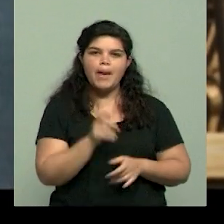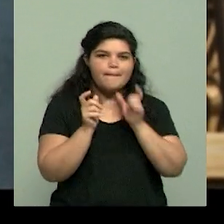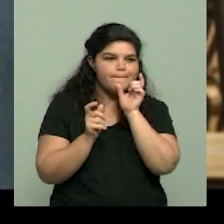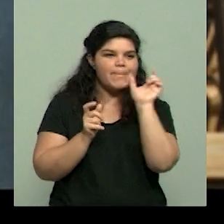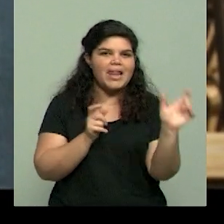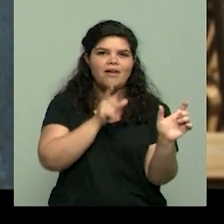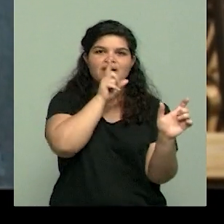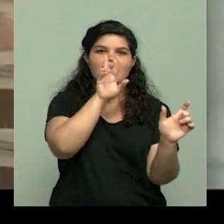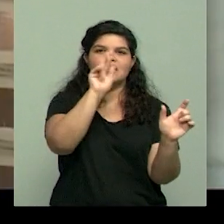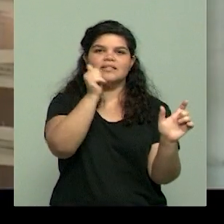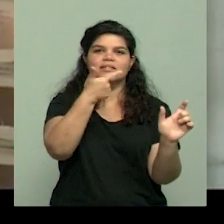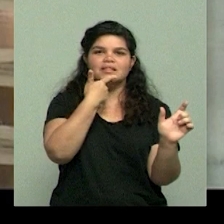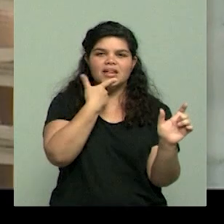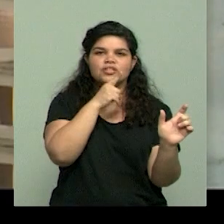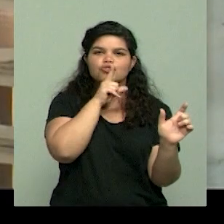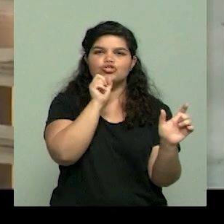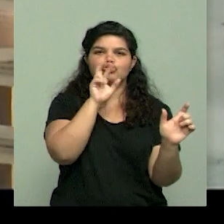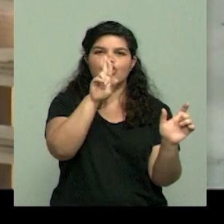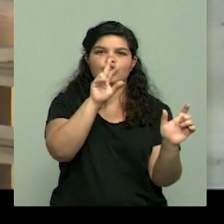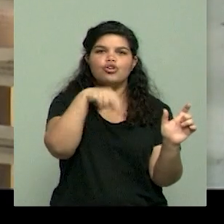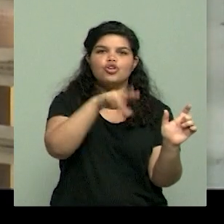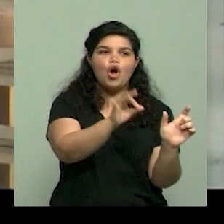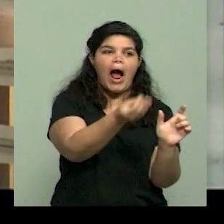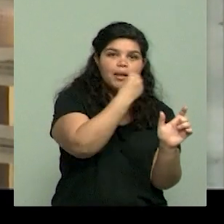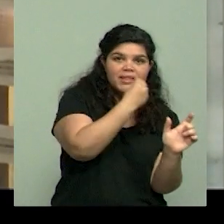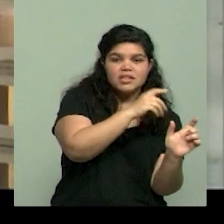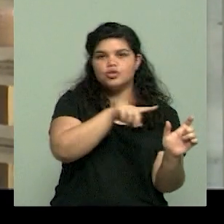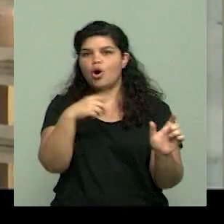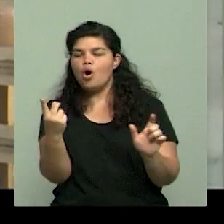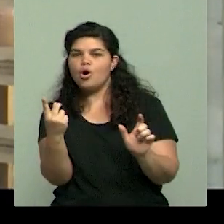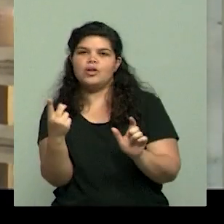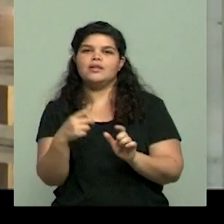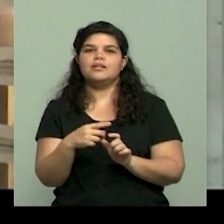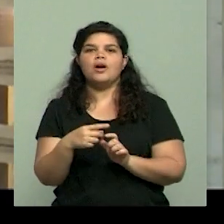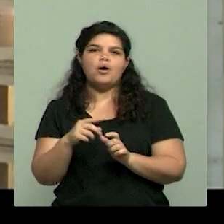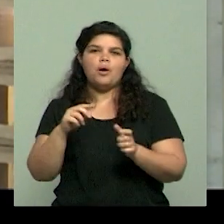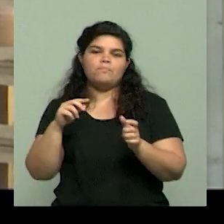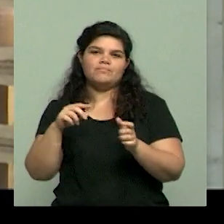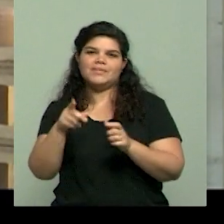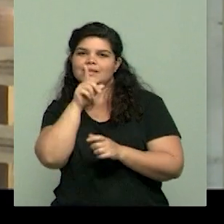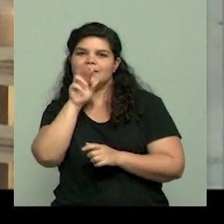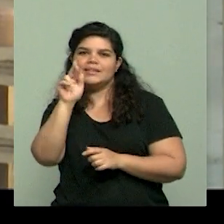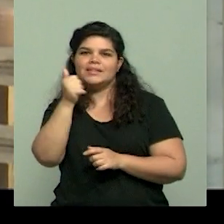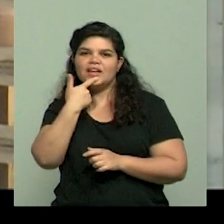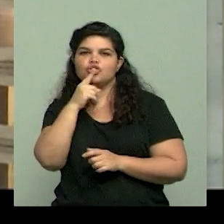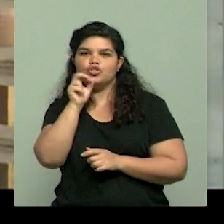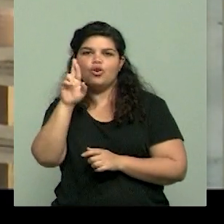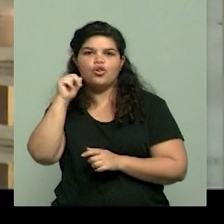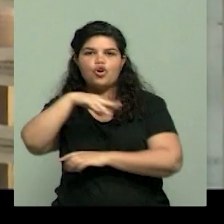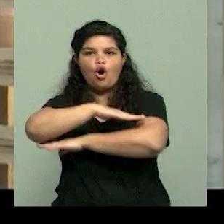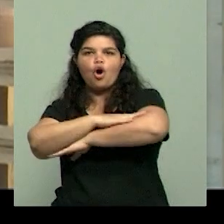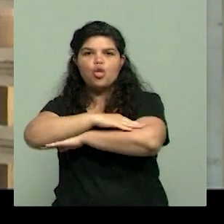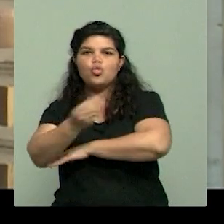trastorno alimenticio o trastorno de la conducta alimentaria? Bien, bueno, nosotros en los manuales donde